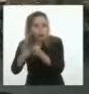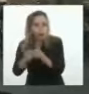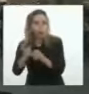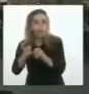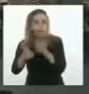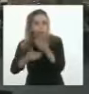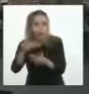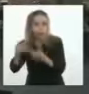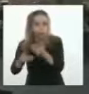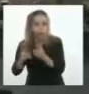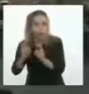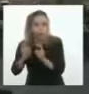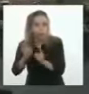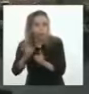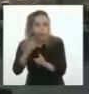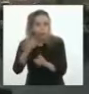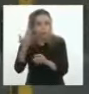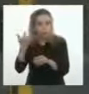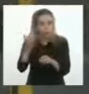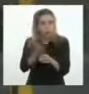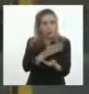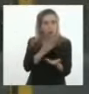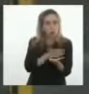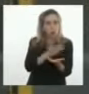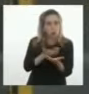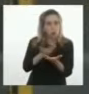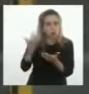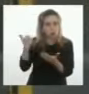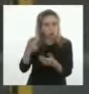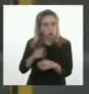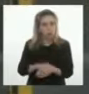aquella producción primaria